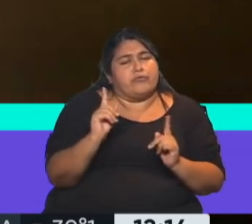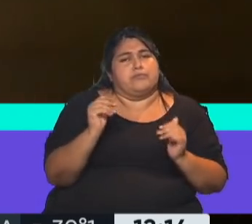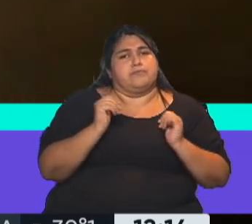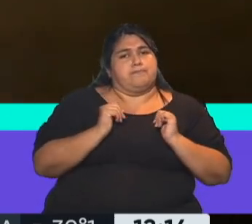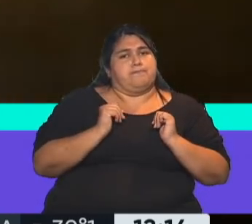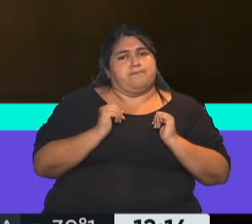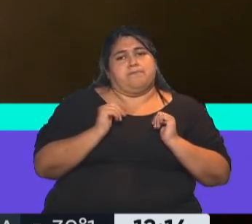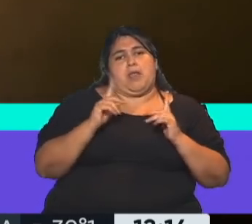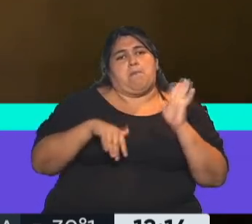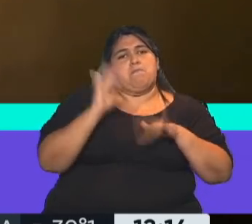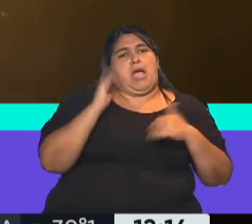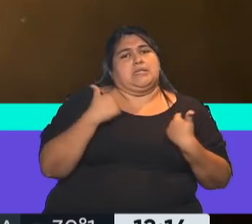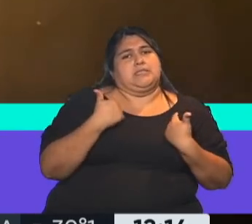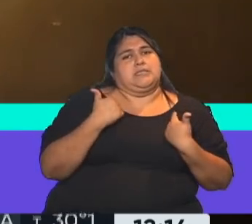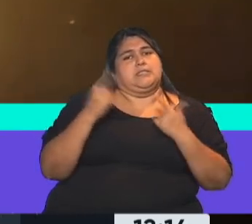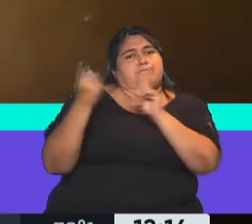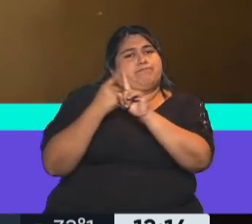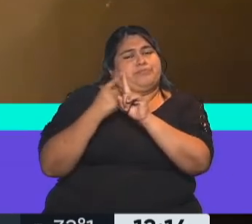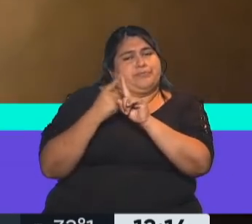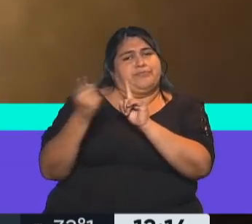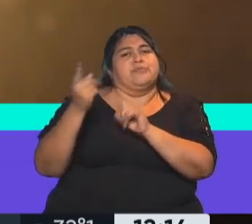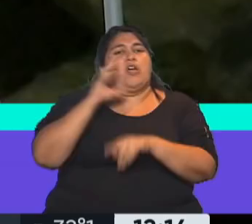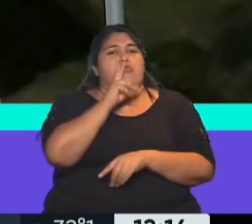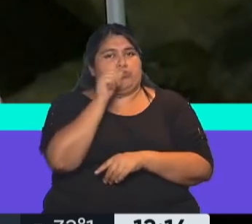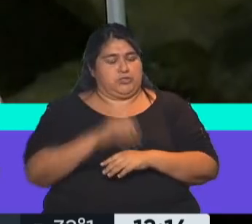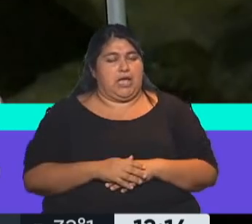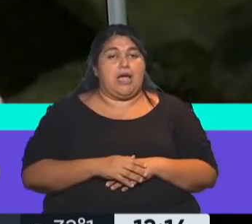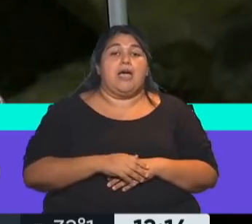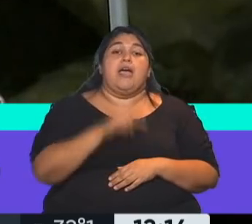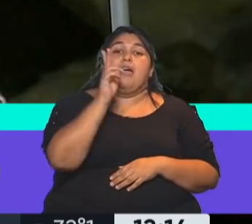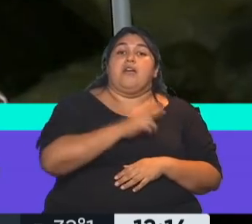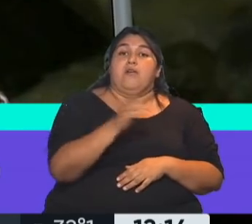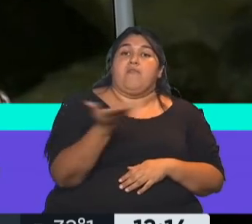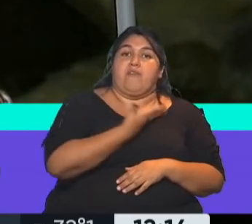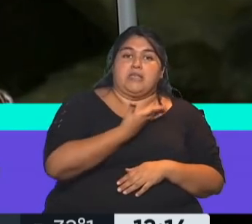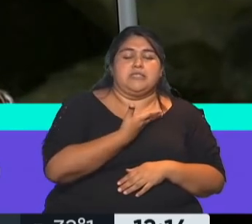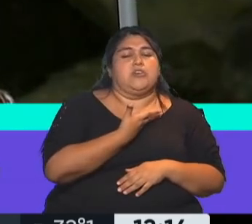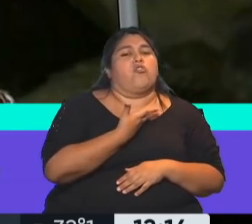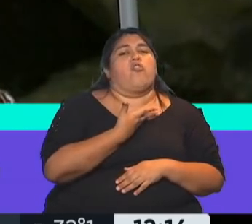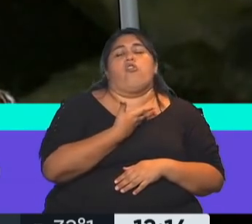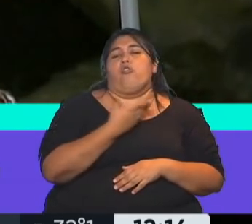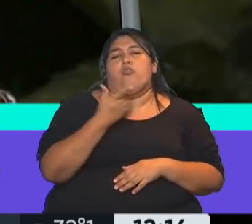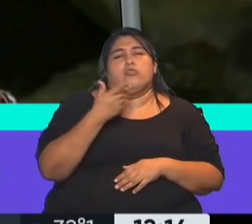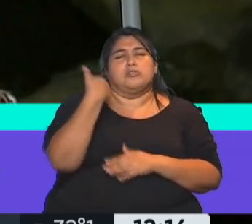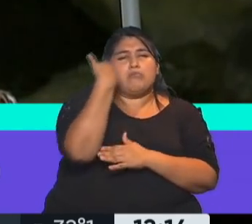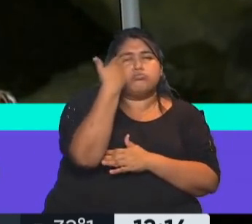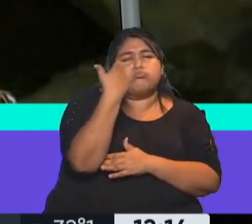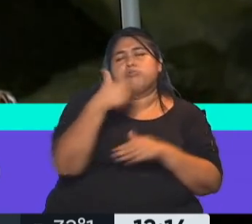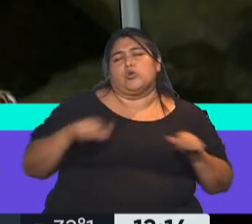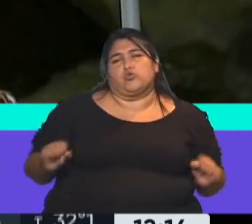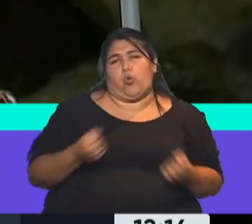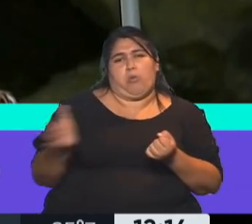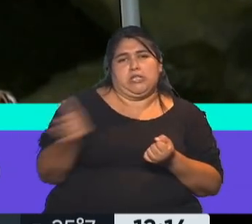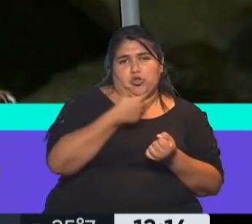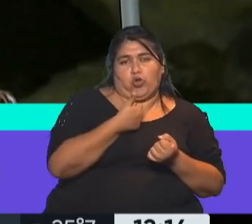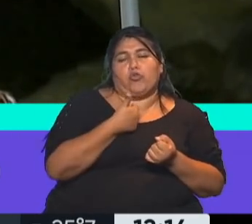su alineamiento con Moscú. El Papa Francisco canceló sorpresivamente todas sus audiencias y se reunió